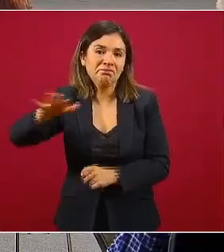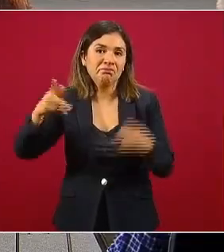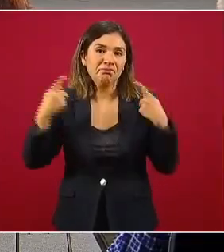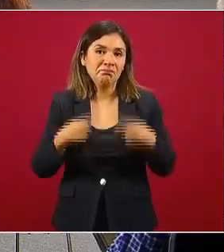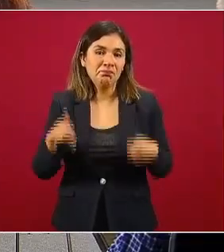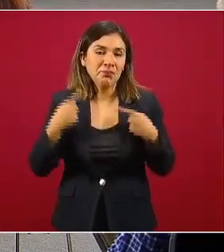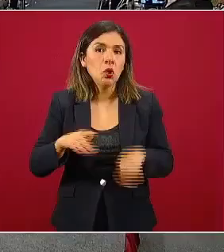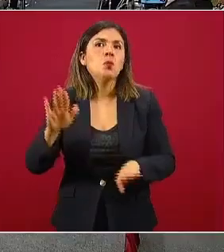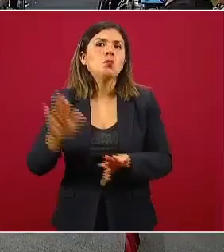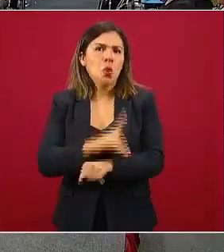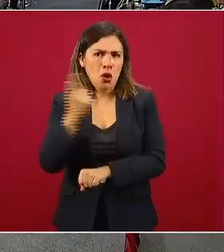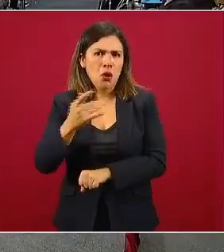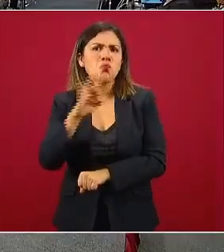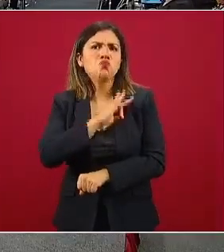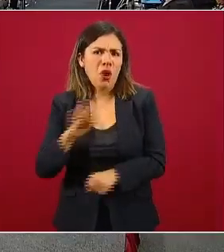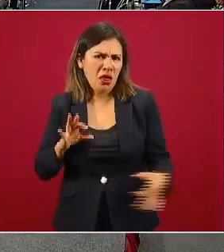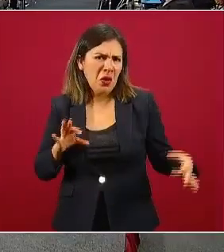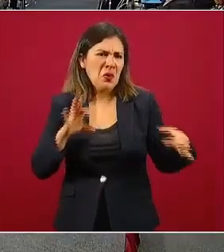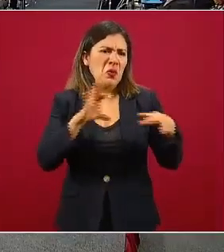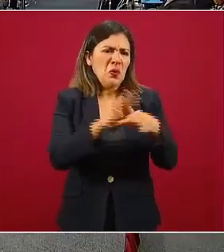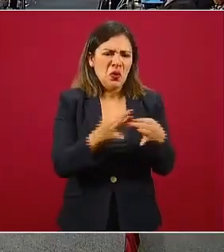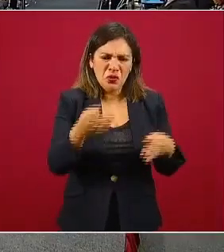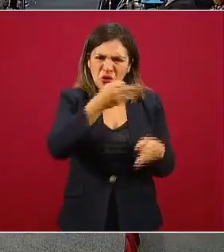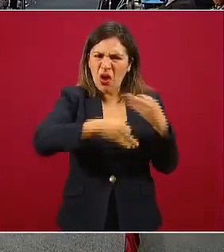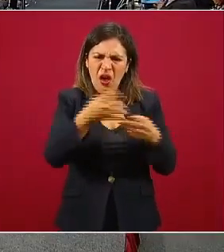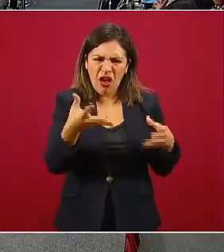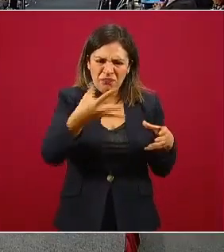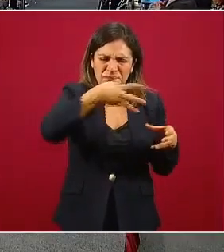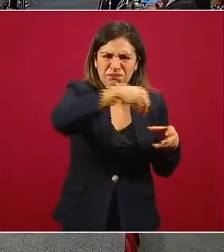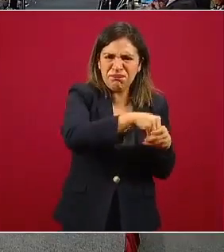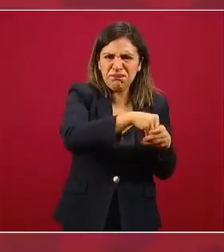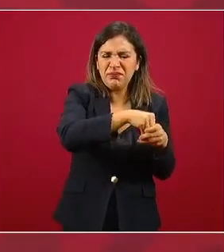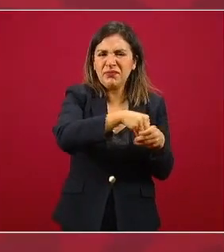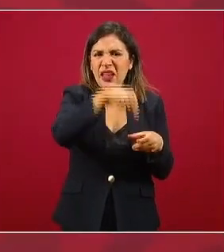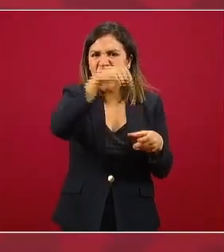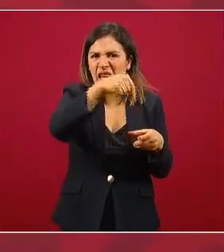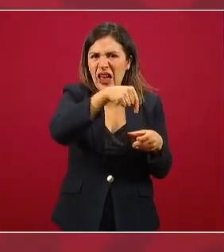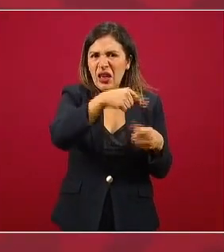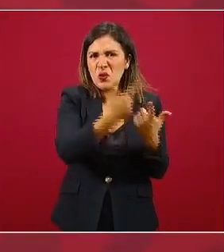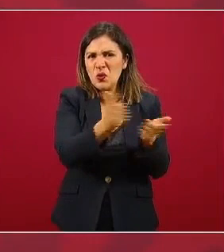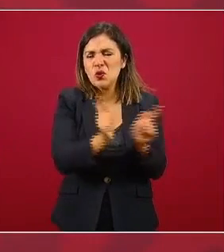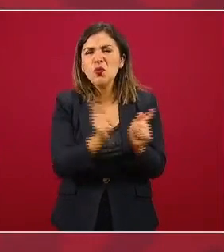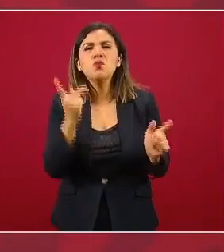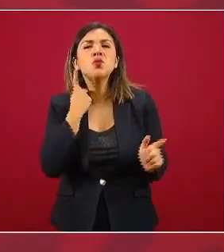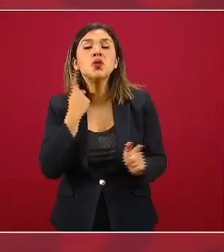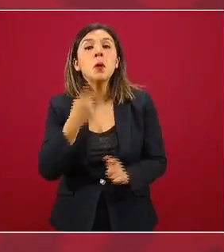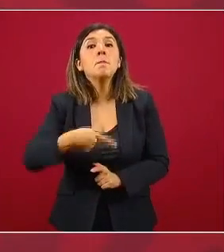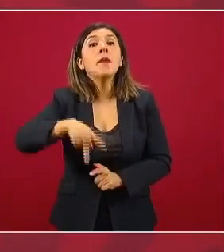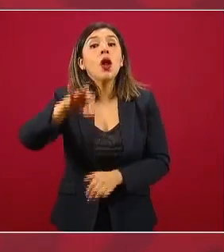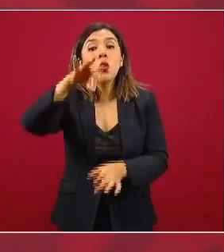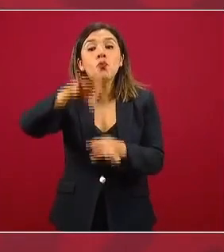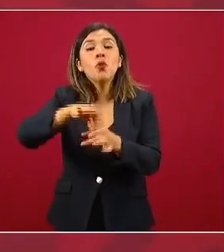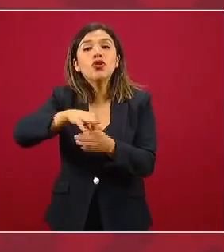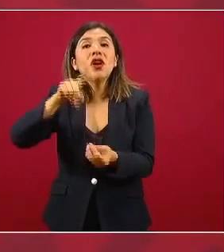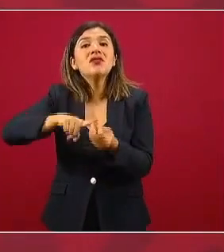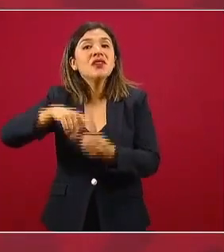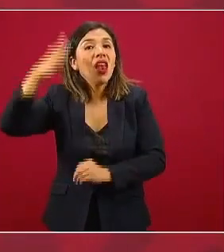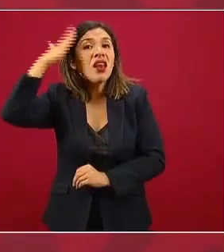Porque pues se pueden unir todos, pero van a votar los ciudadanos.